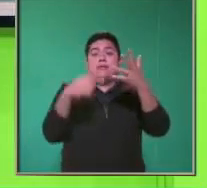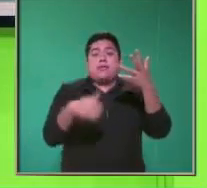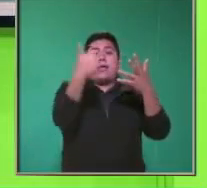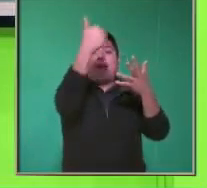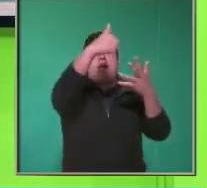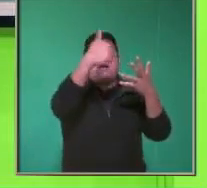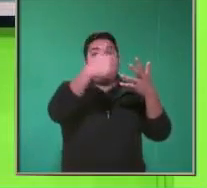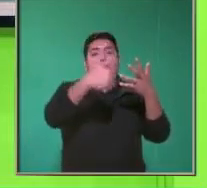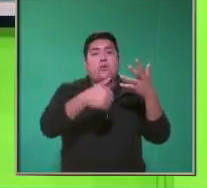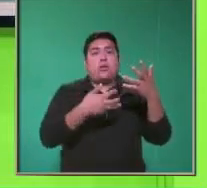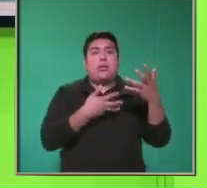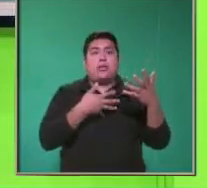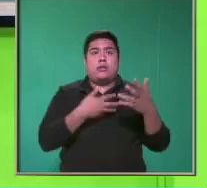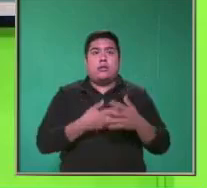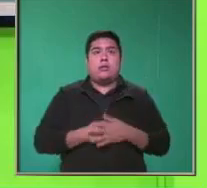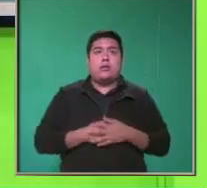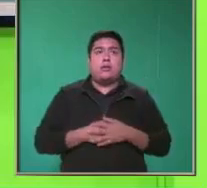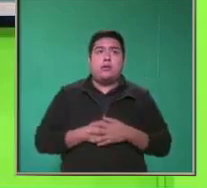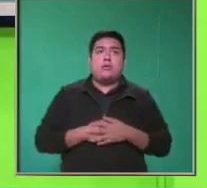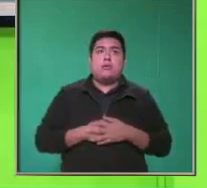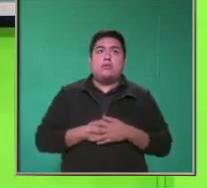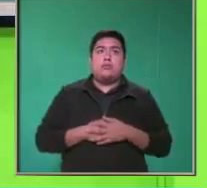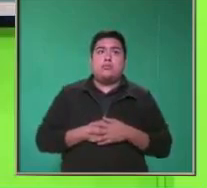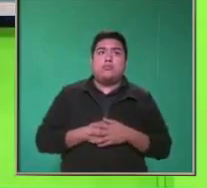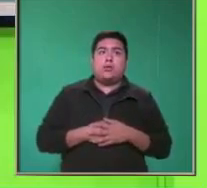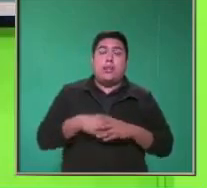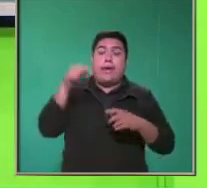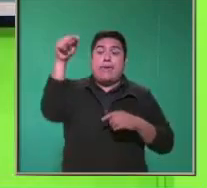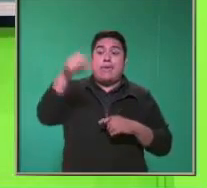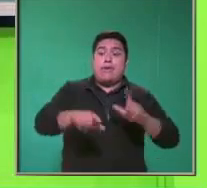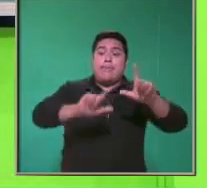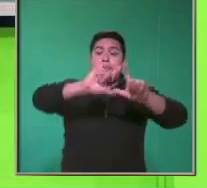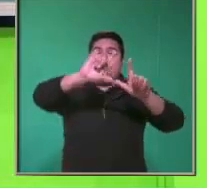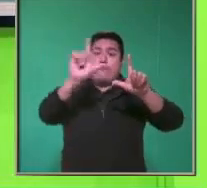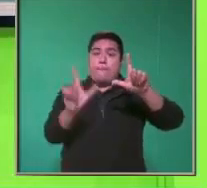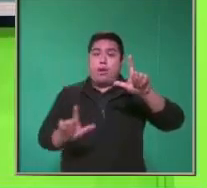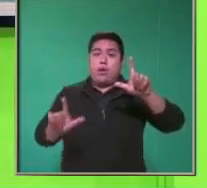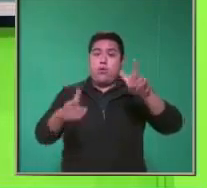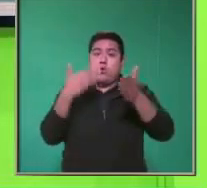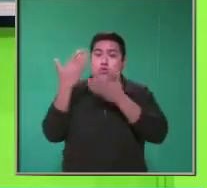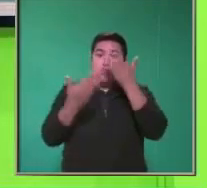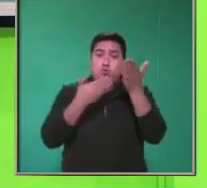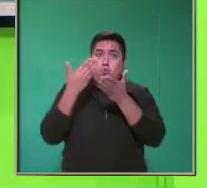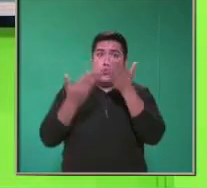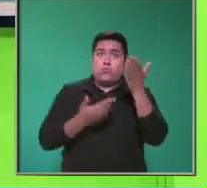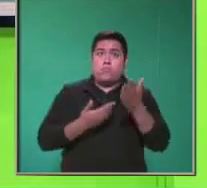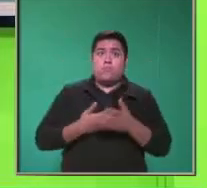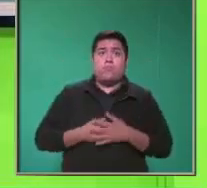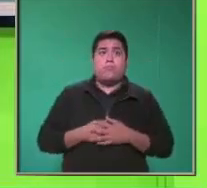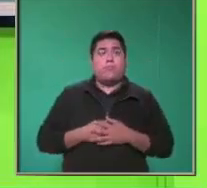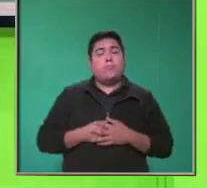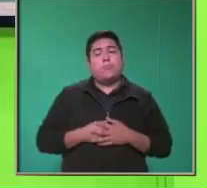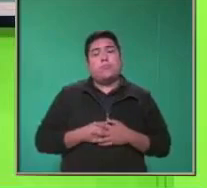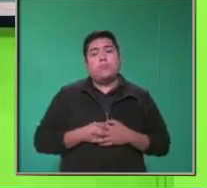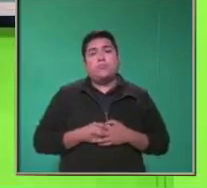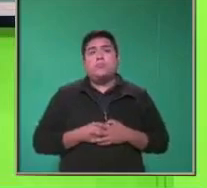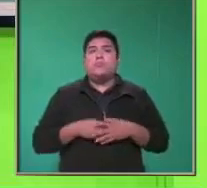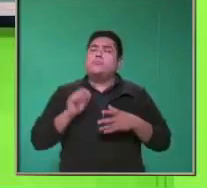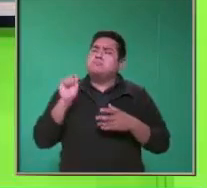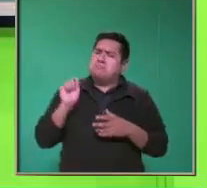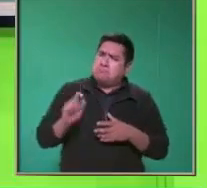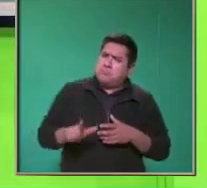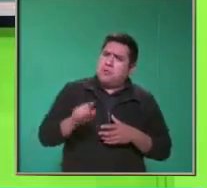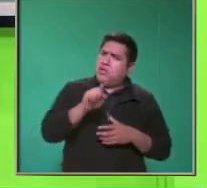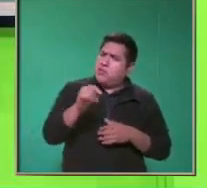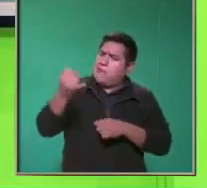esas regiones. Vamos a ser específicos porque vamos a estudiar las de México. Podríamos dar un poco de espacio para que